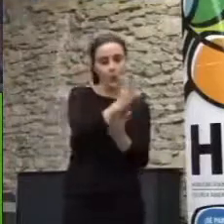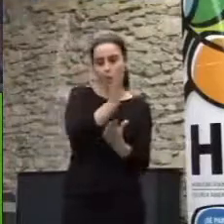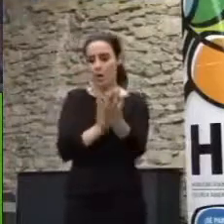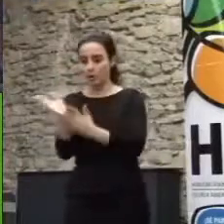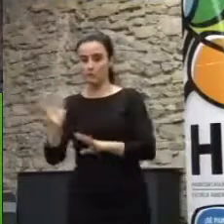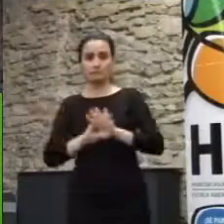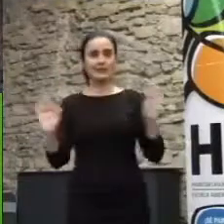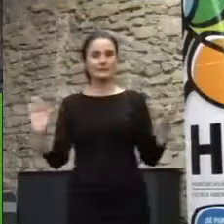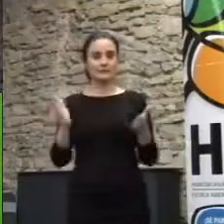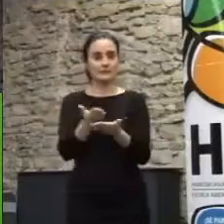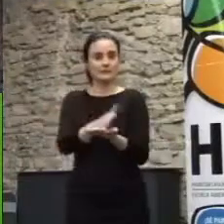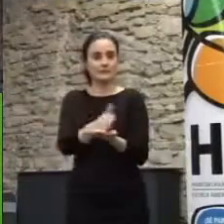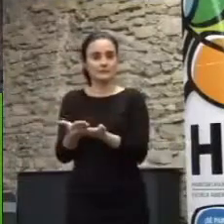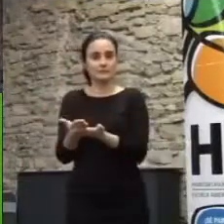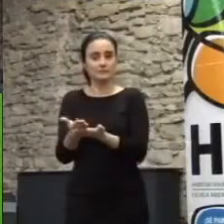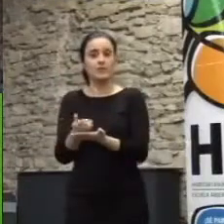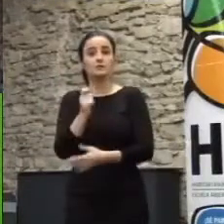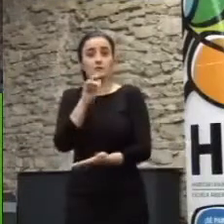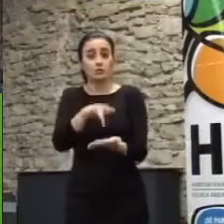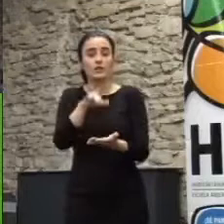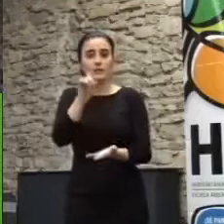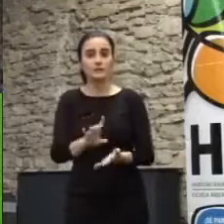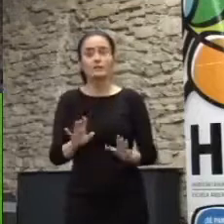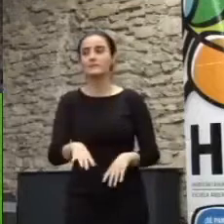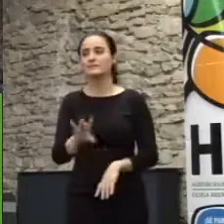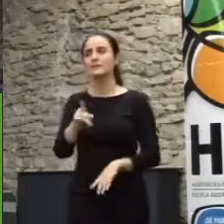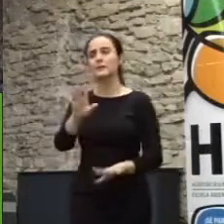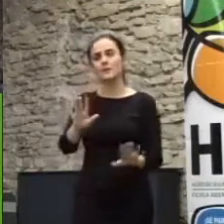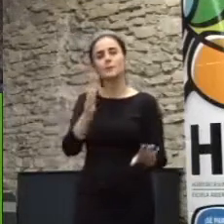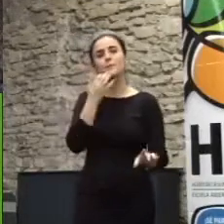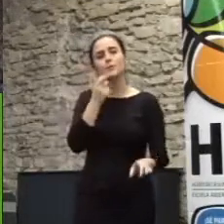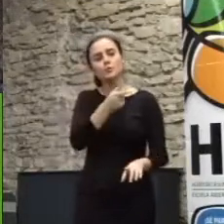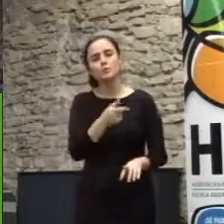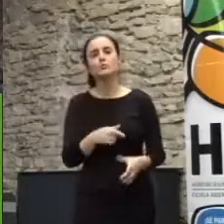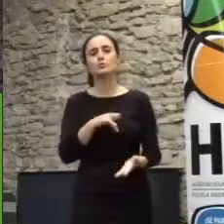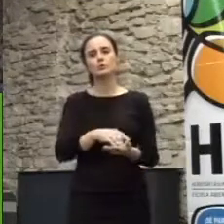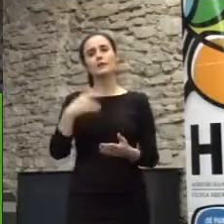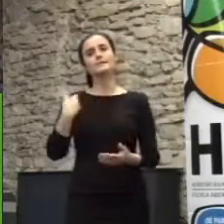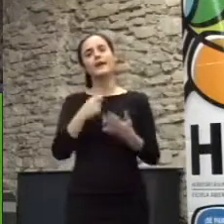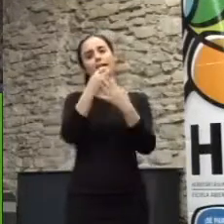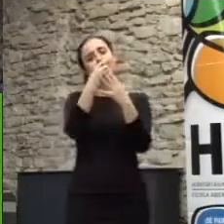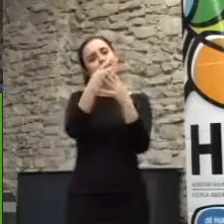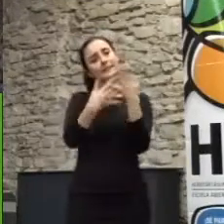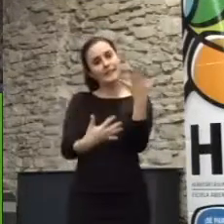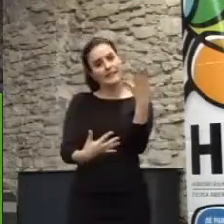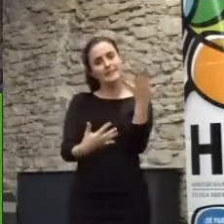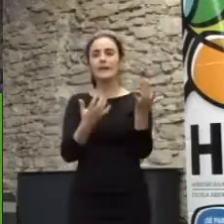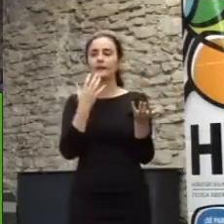otro. Y cada vez pasa más y sin embargo se lee mucho más. Pero ¿a que tú te has hecho una lista